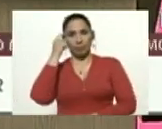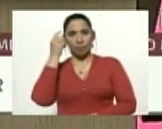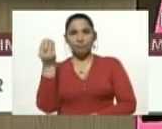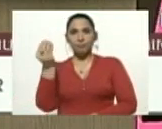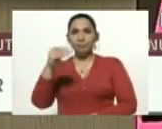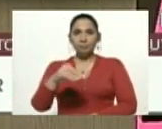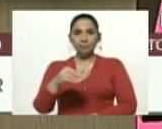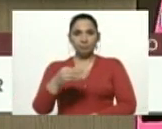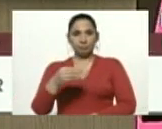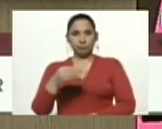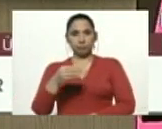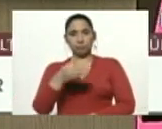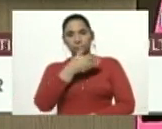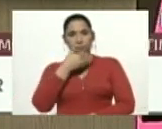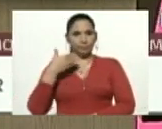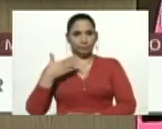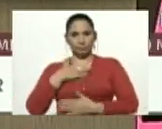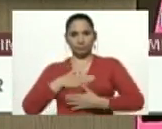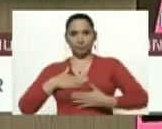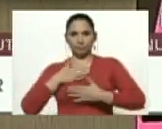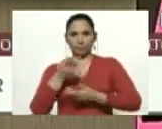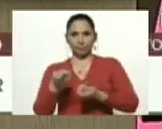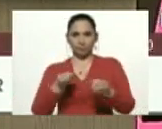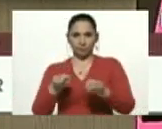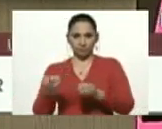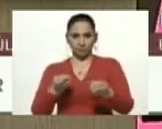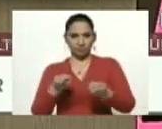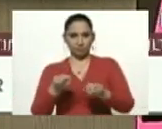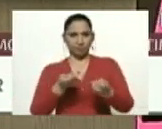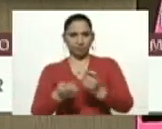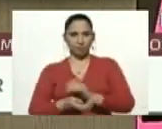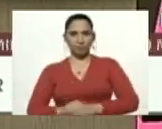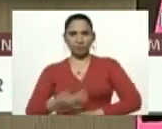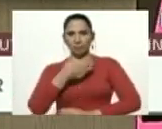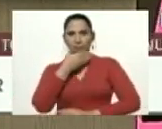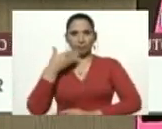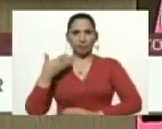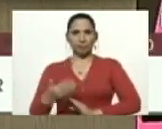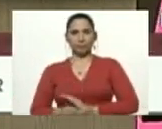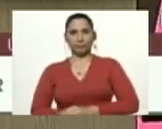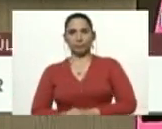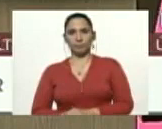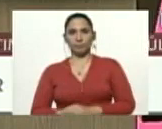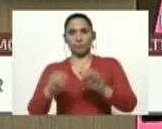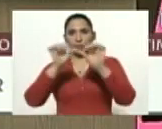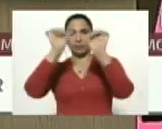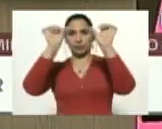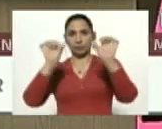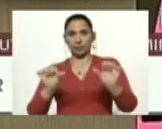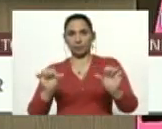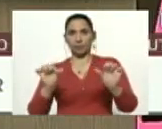más vamos a ir mejorando la calidad del servicio, mejorando el sistema